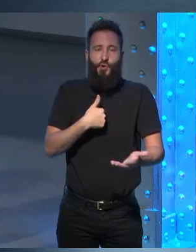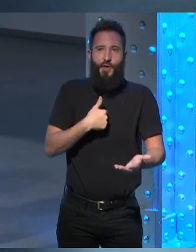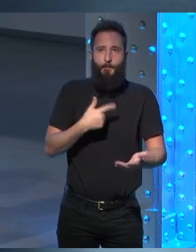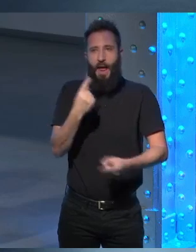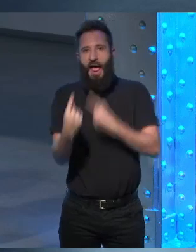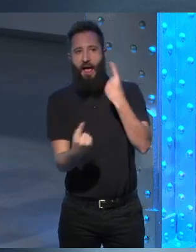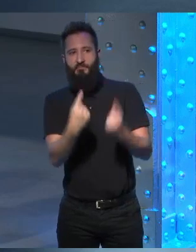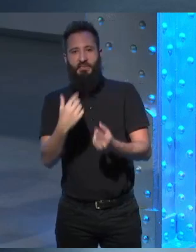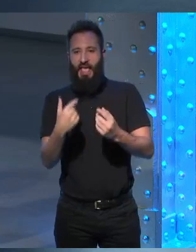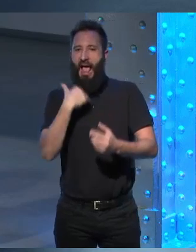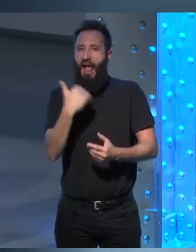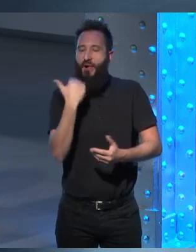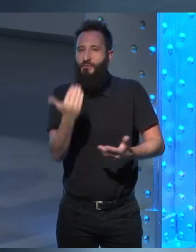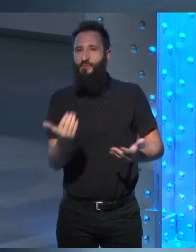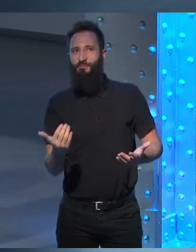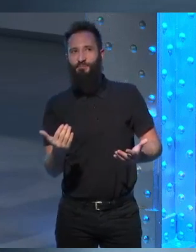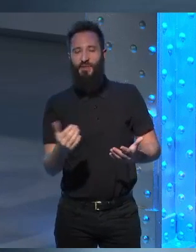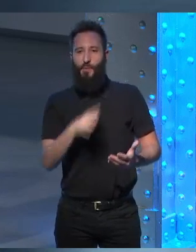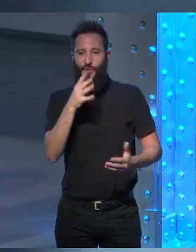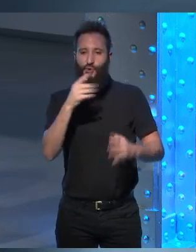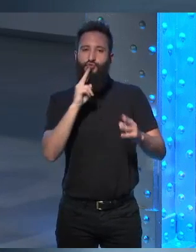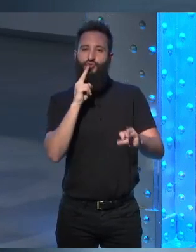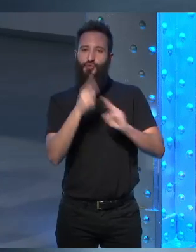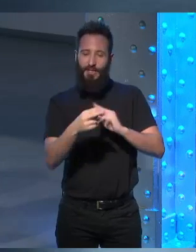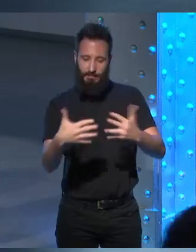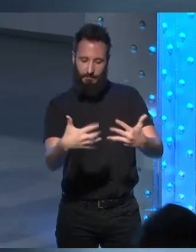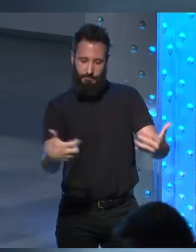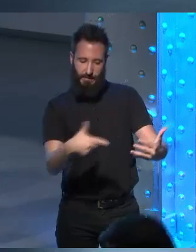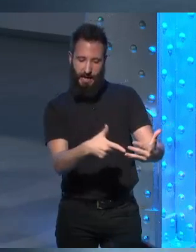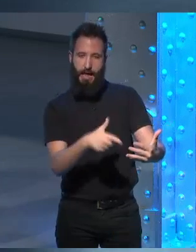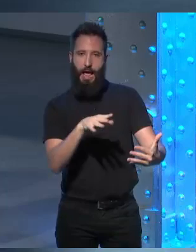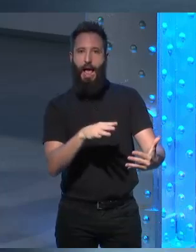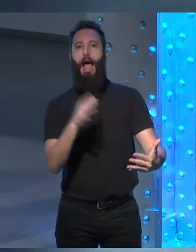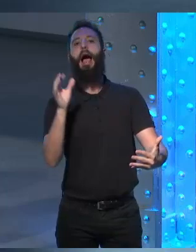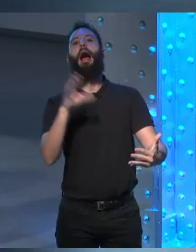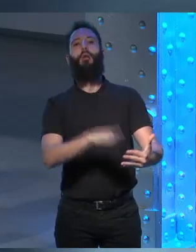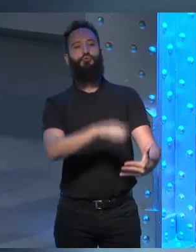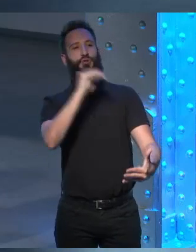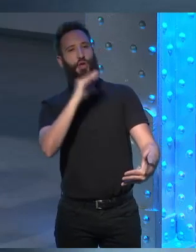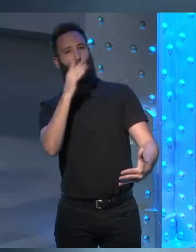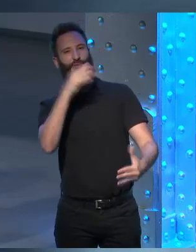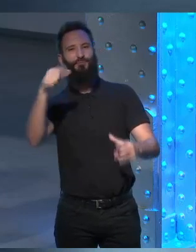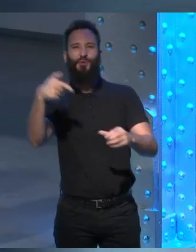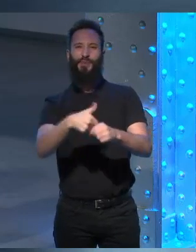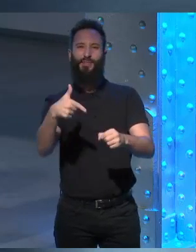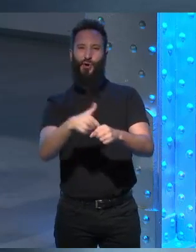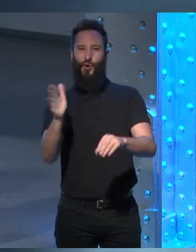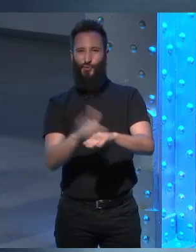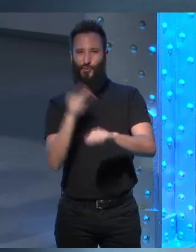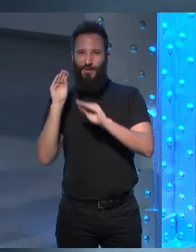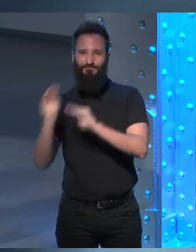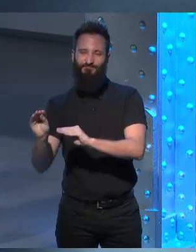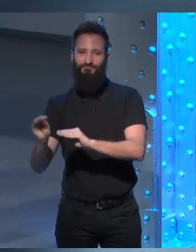veces se me rompe algo por dentro cuando leo algún comentario que dice, ya lo he entendido, era todo por el petróleo. Y es